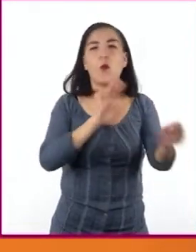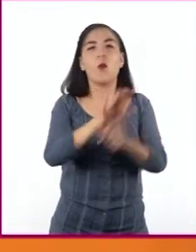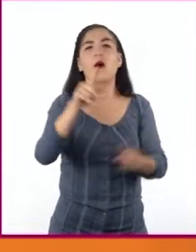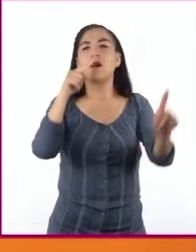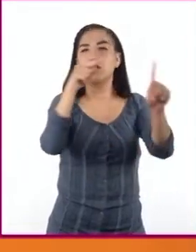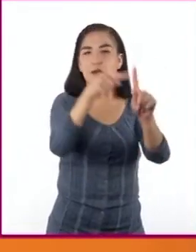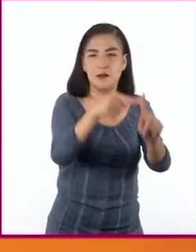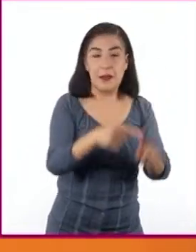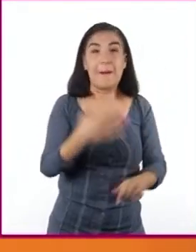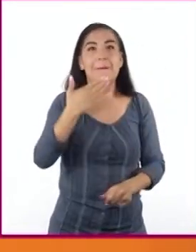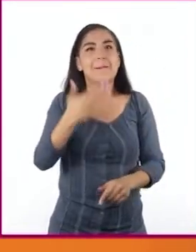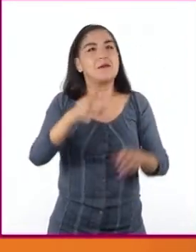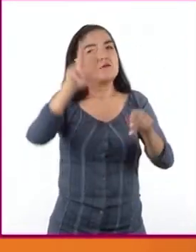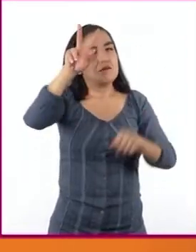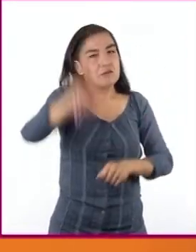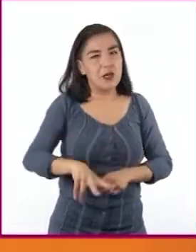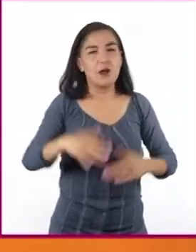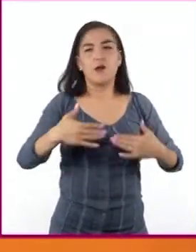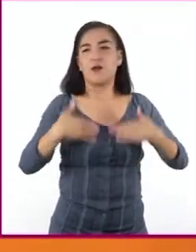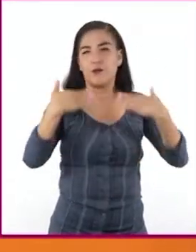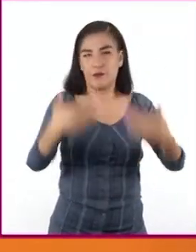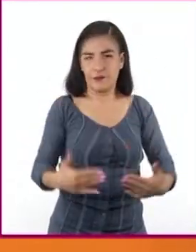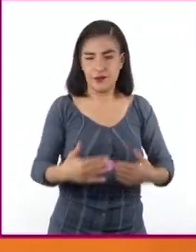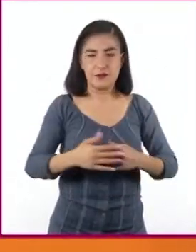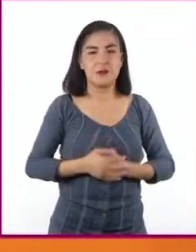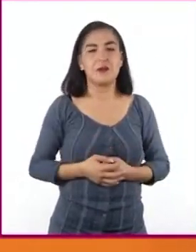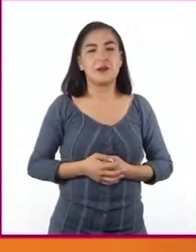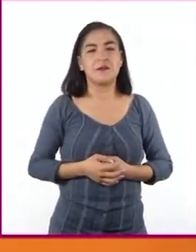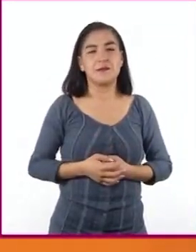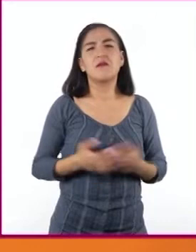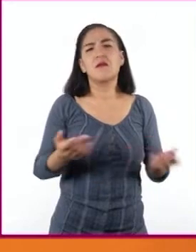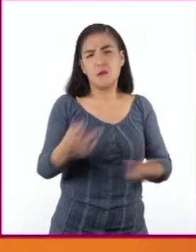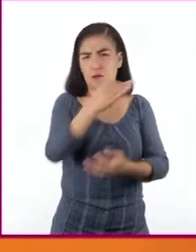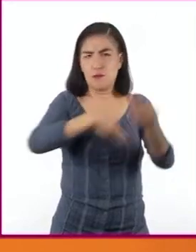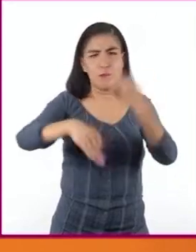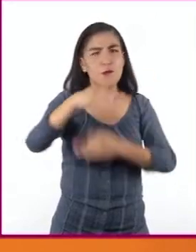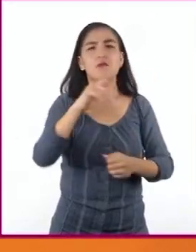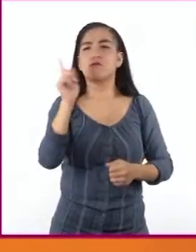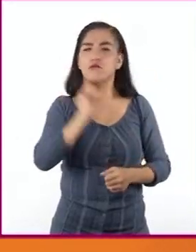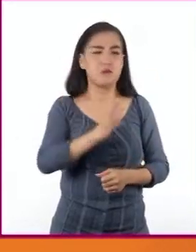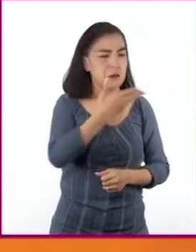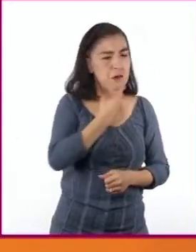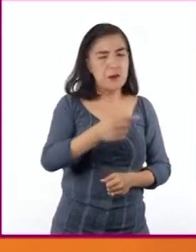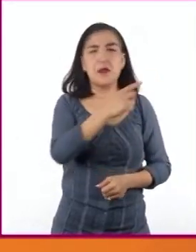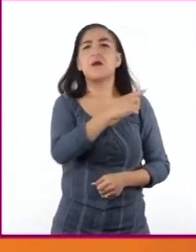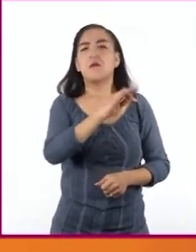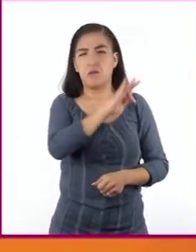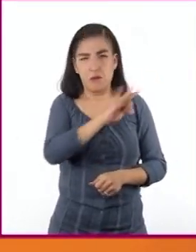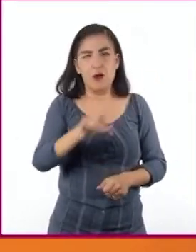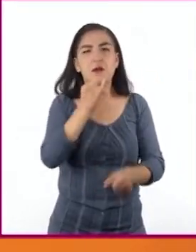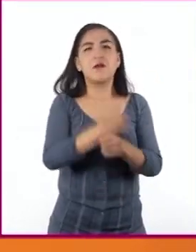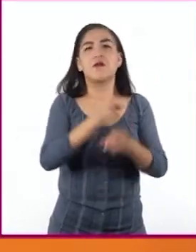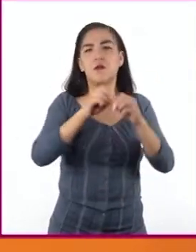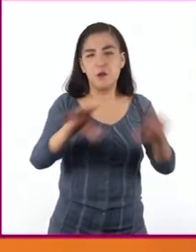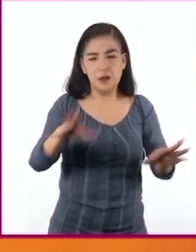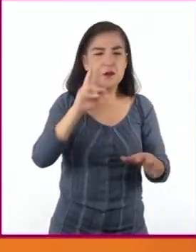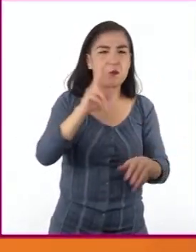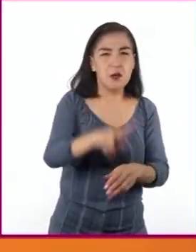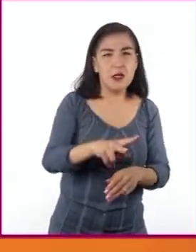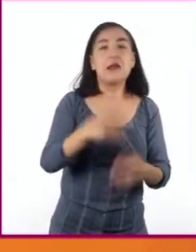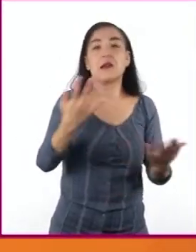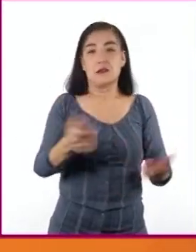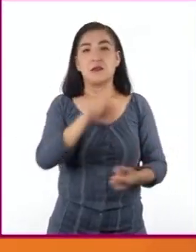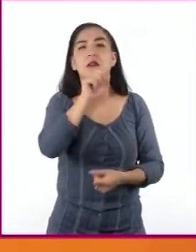confiable y verídica. Si bien todas y todos tenemos derecho a recibir información, ya que incluso